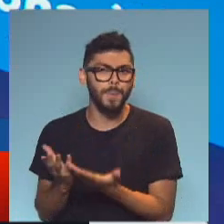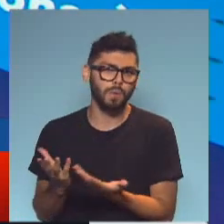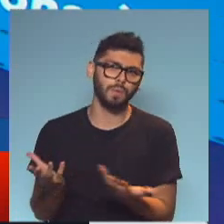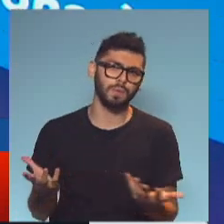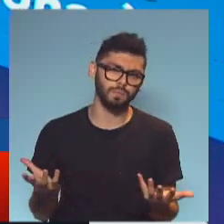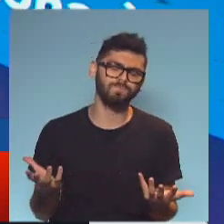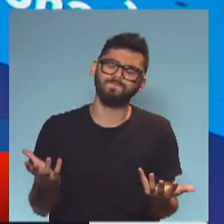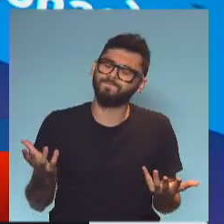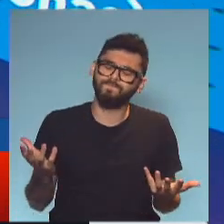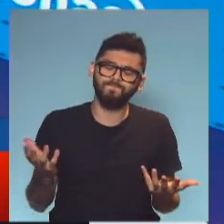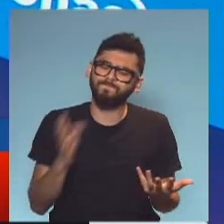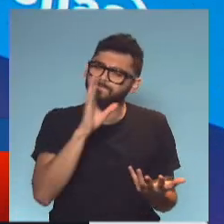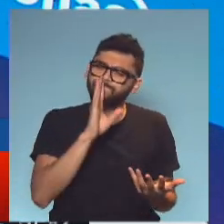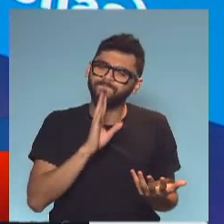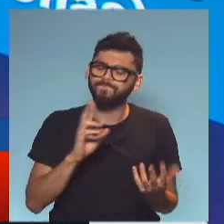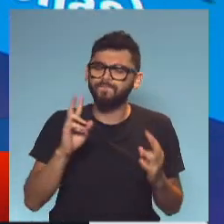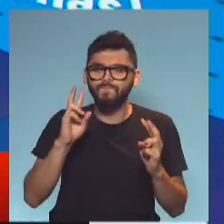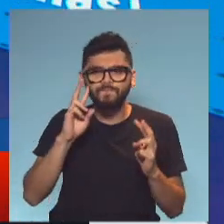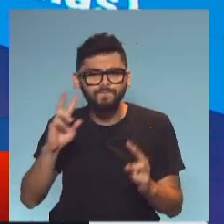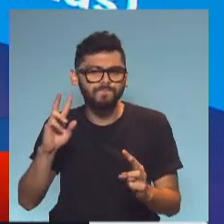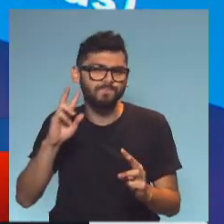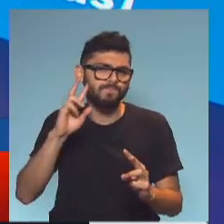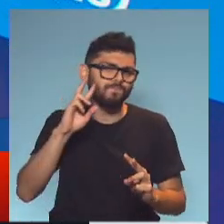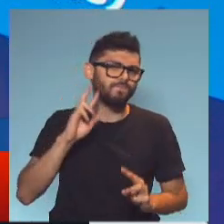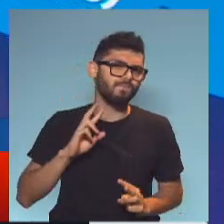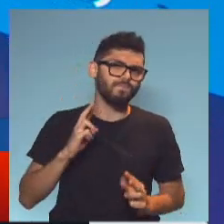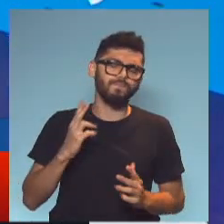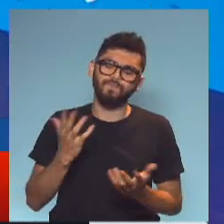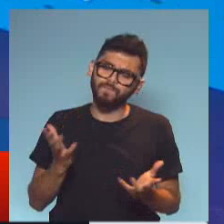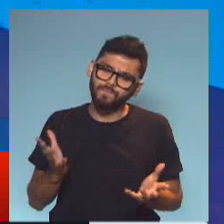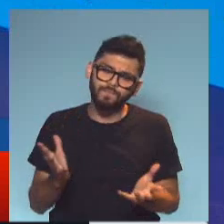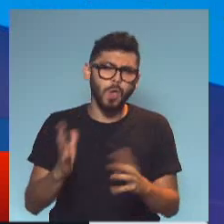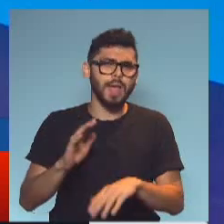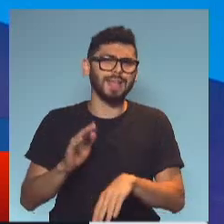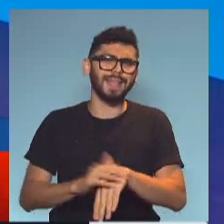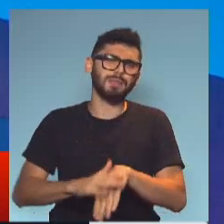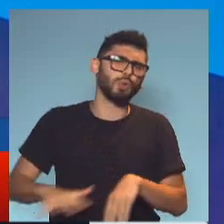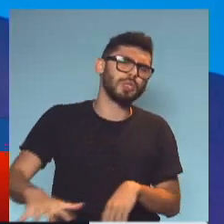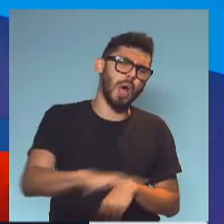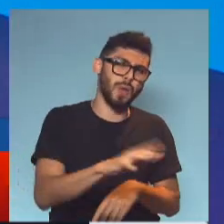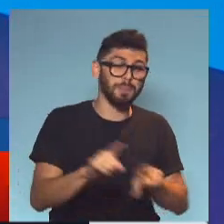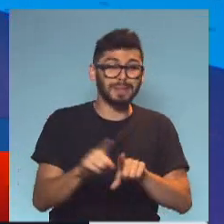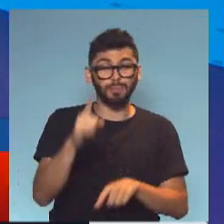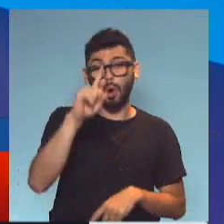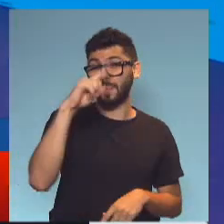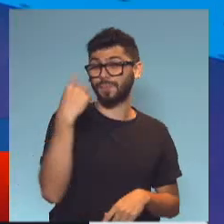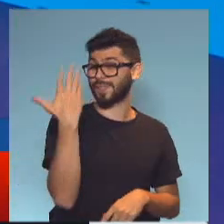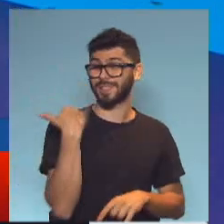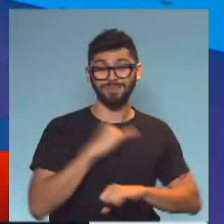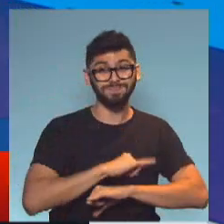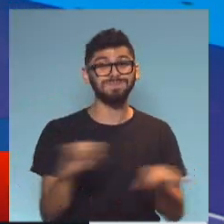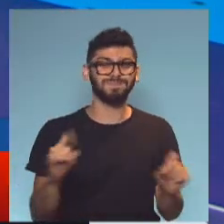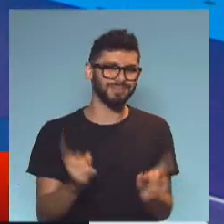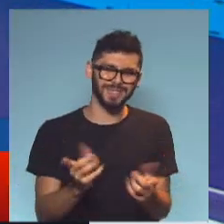lo que nos queda es respetarnos entre nosotros y apelar a esa responsabilidad social, como decía el presidente de la Nación ayer en sus anuncios. ¿Hay